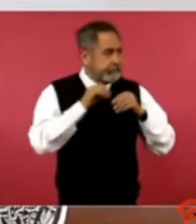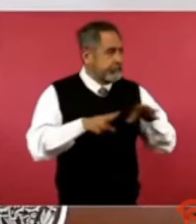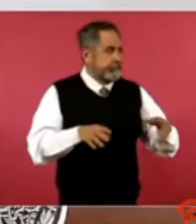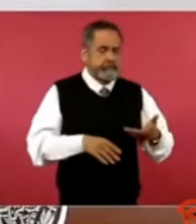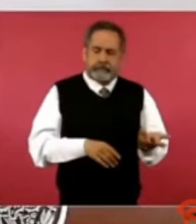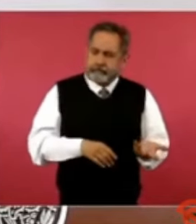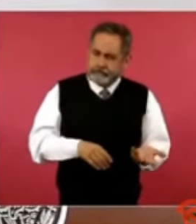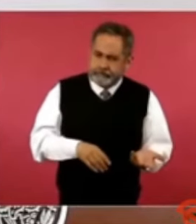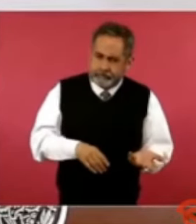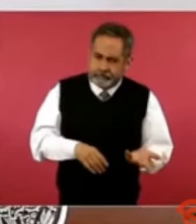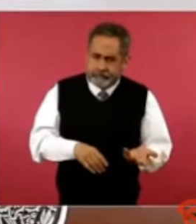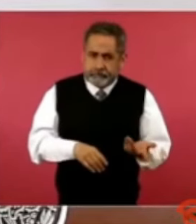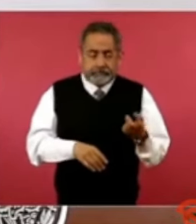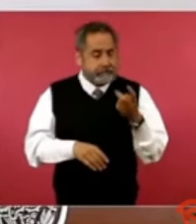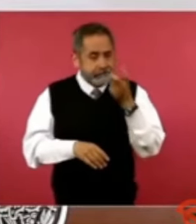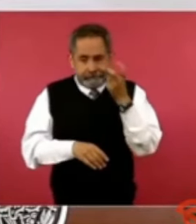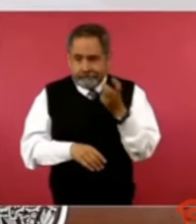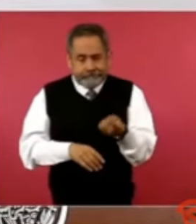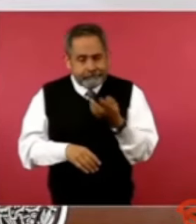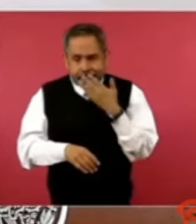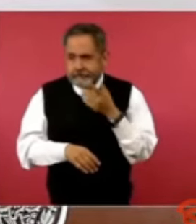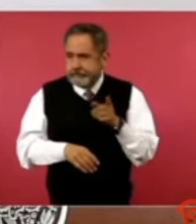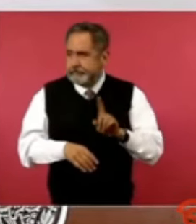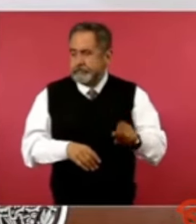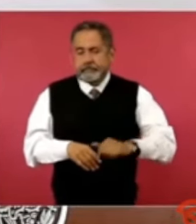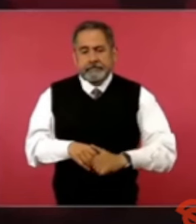increíble eso no era